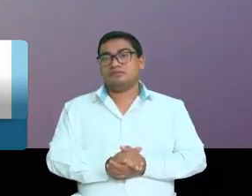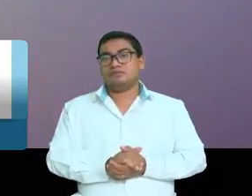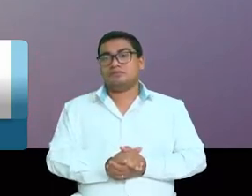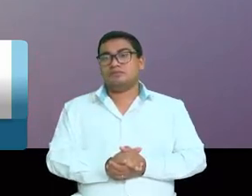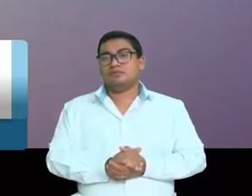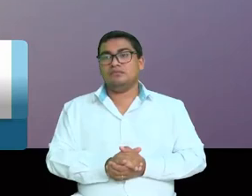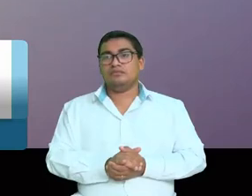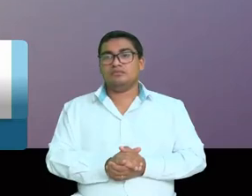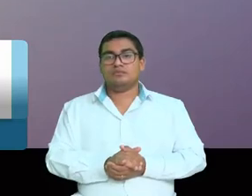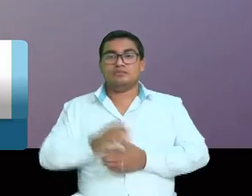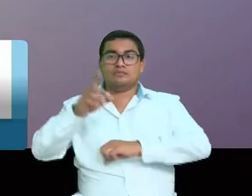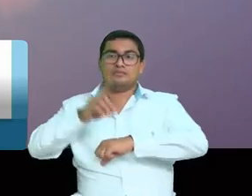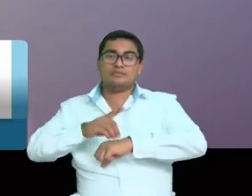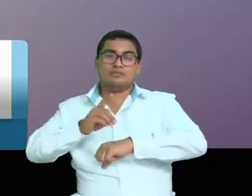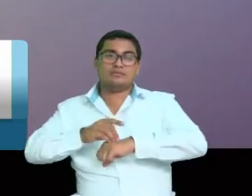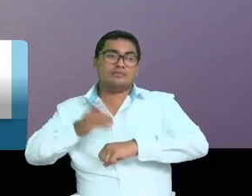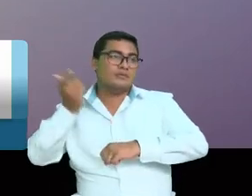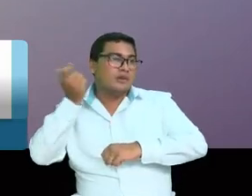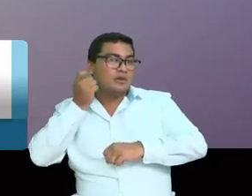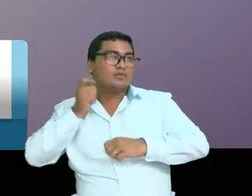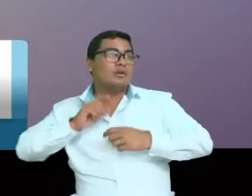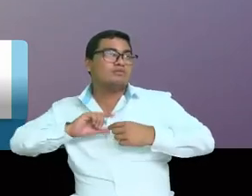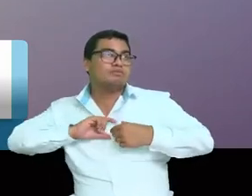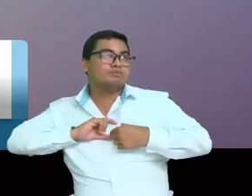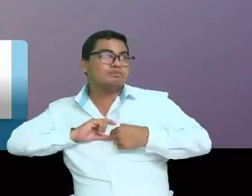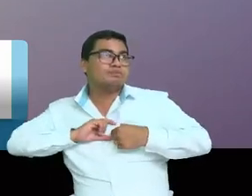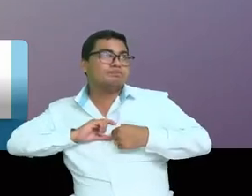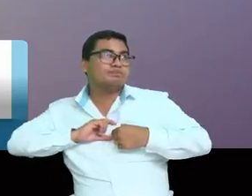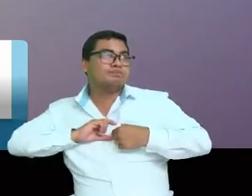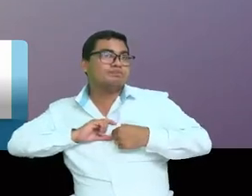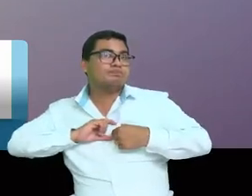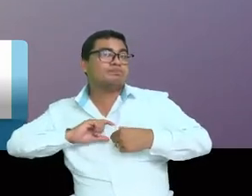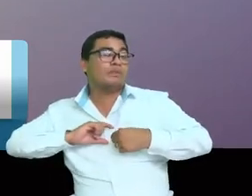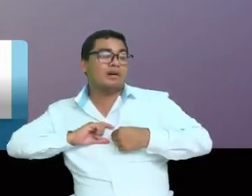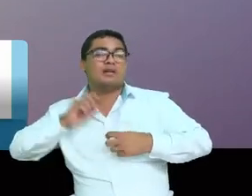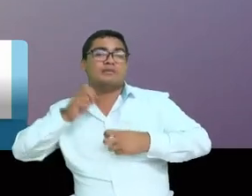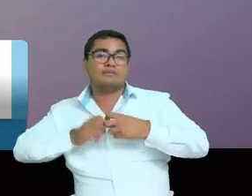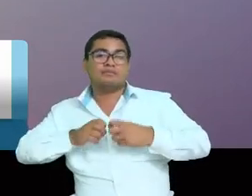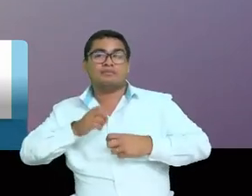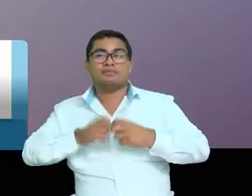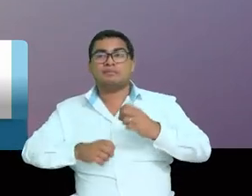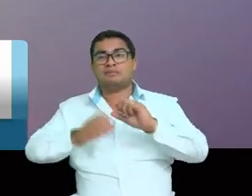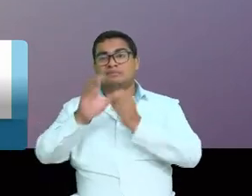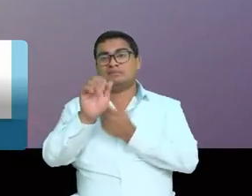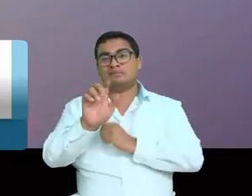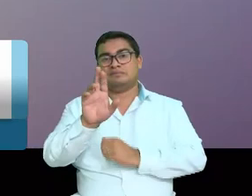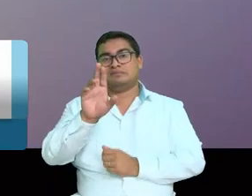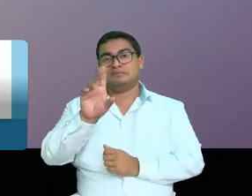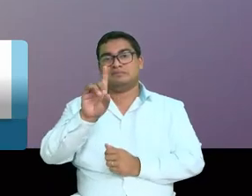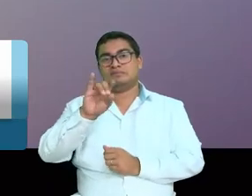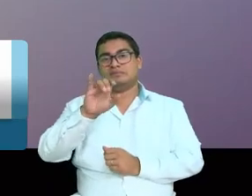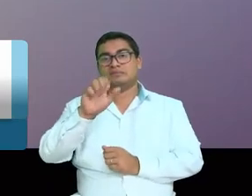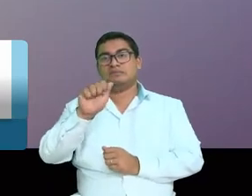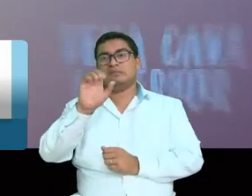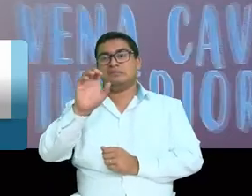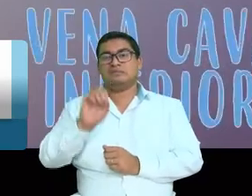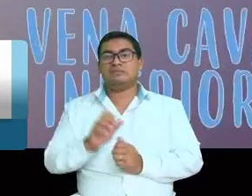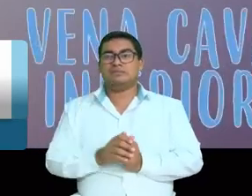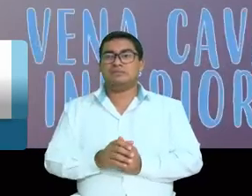le escucha un soplo, entonces uno está sospechando que sea un problema cardíaco. El otro punto son los niños que son morados,